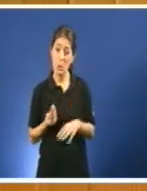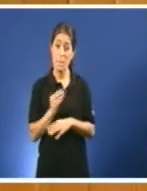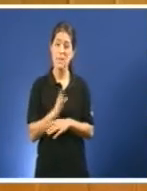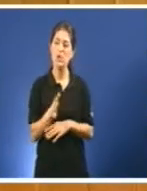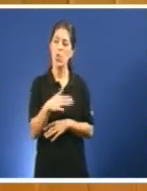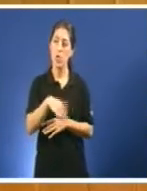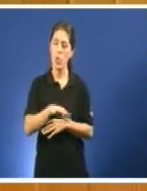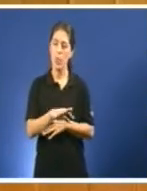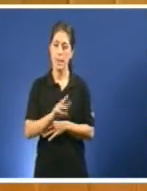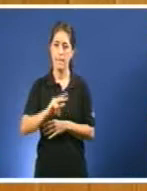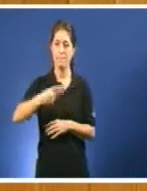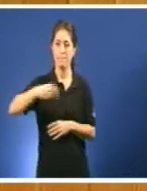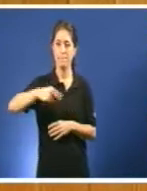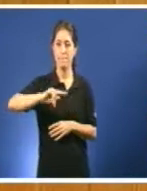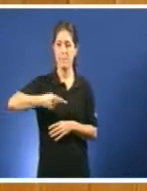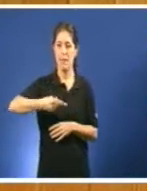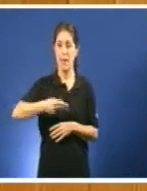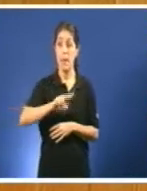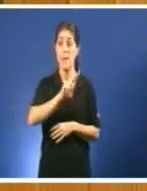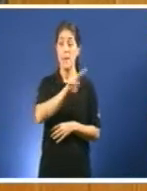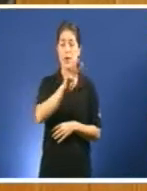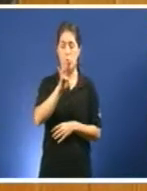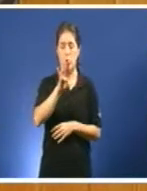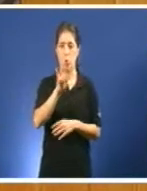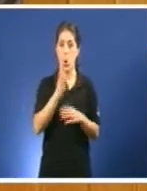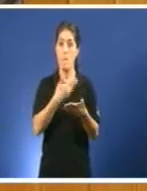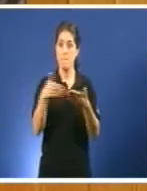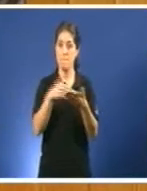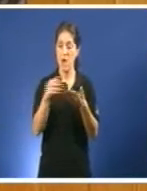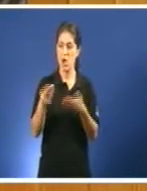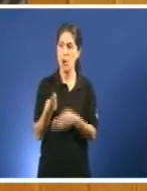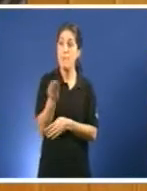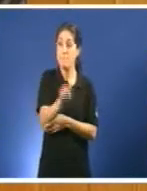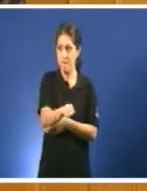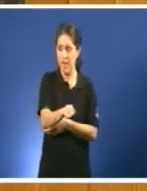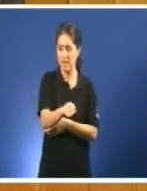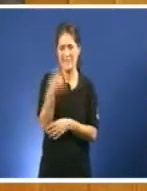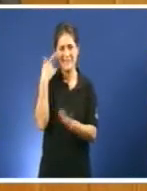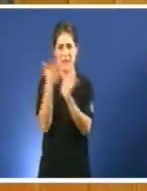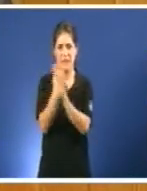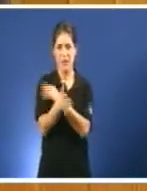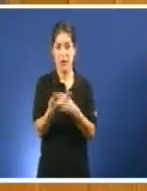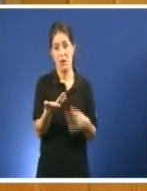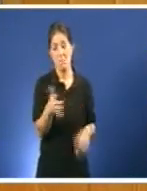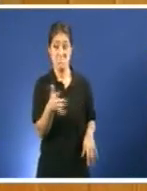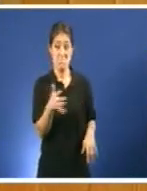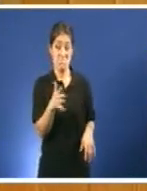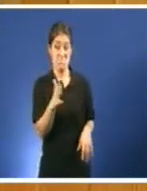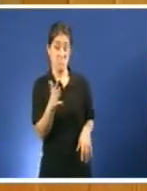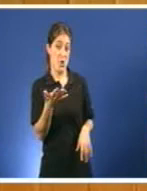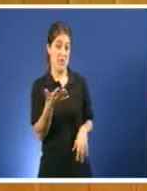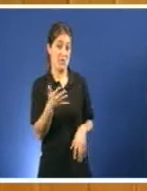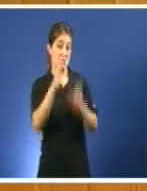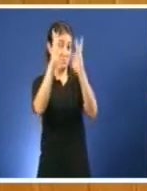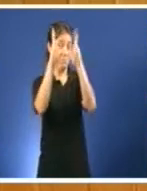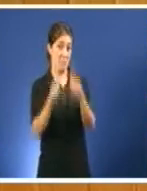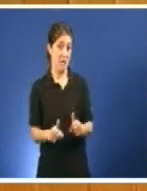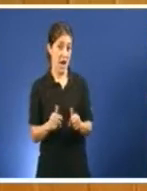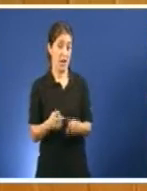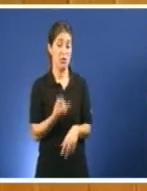vicepresidencia, 34 millóns máis, debido fundamentalmente a un incremento de nada máis e nada menos que